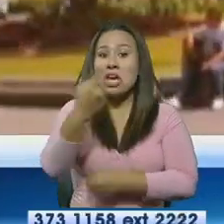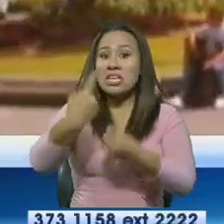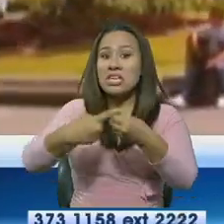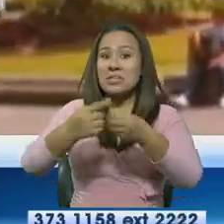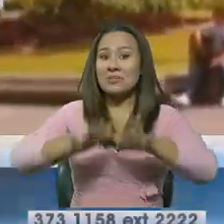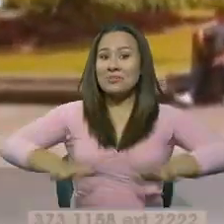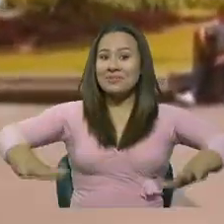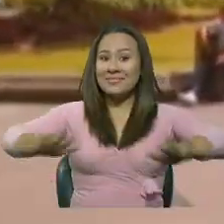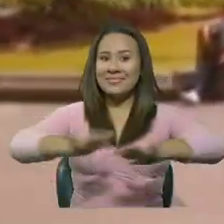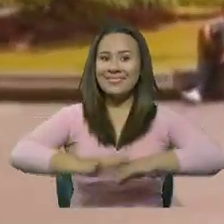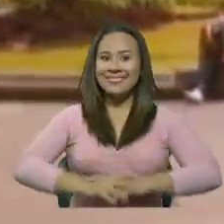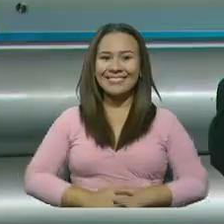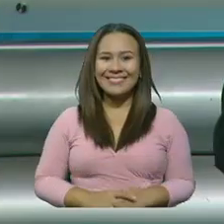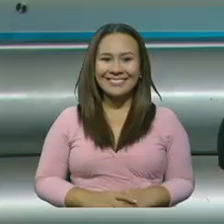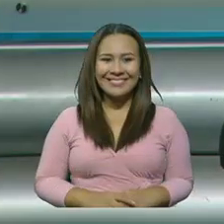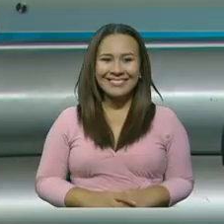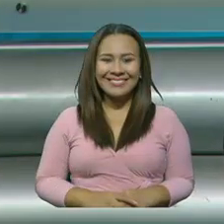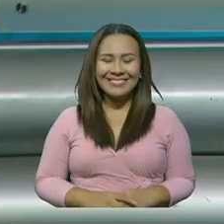Adriana Rojas.